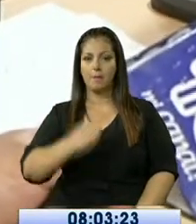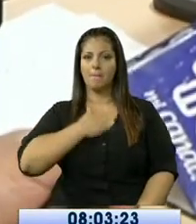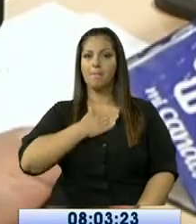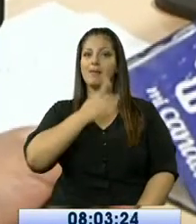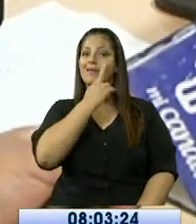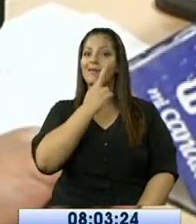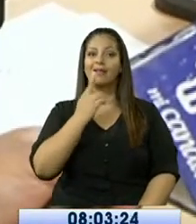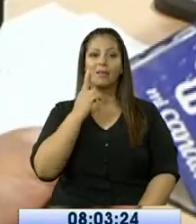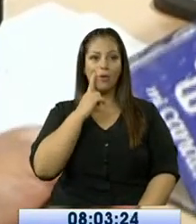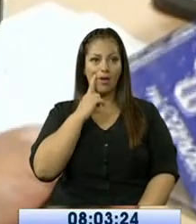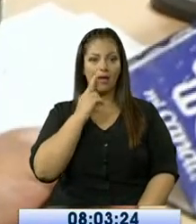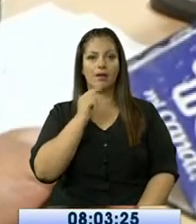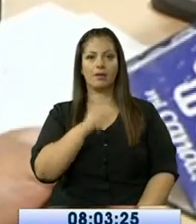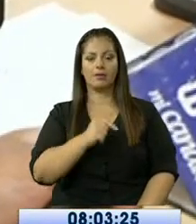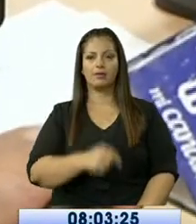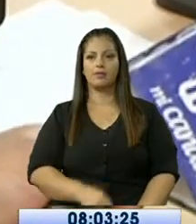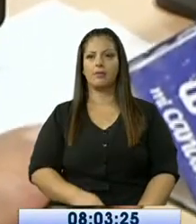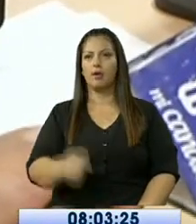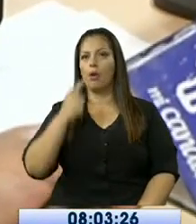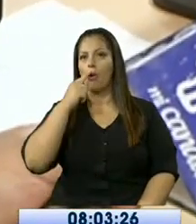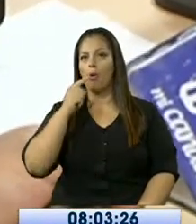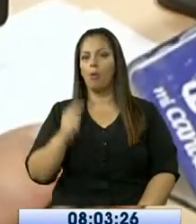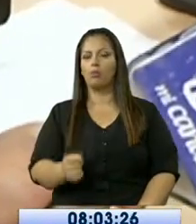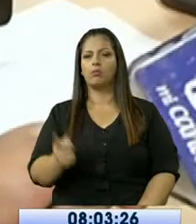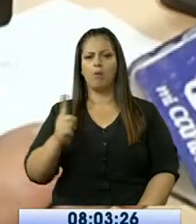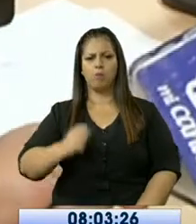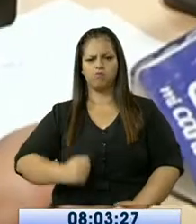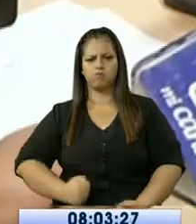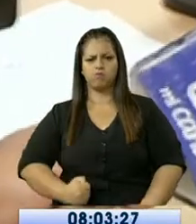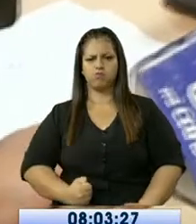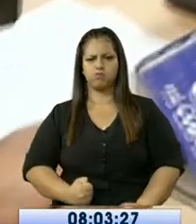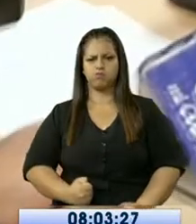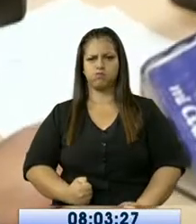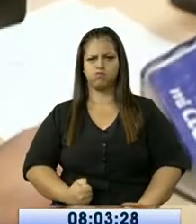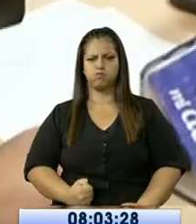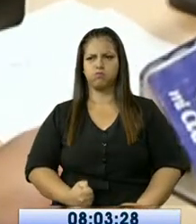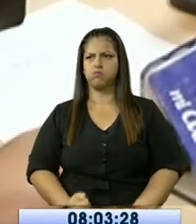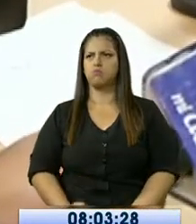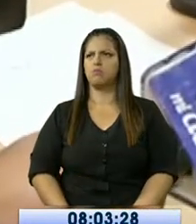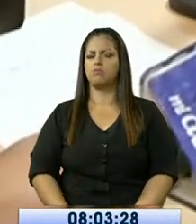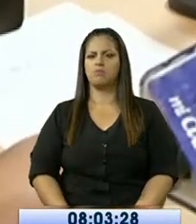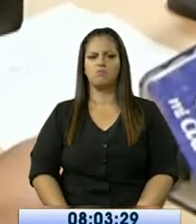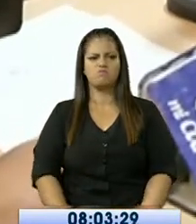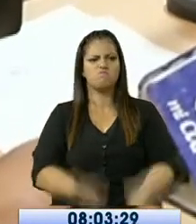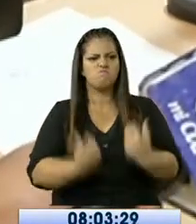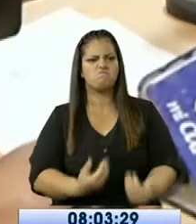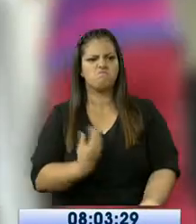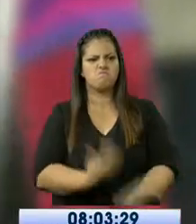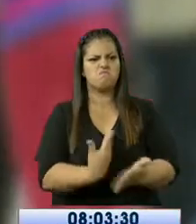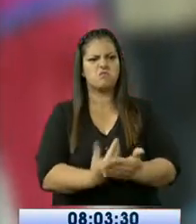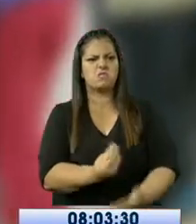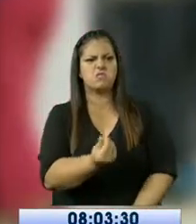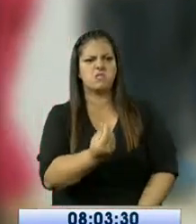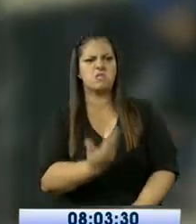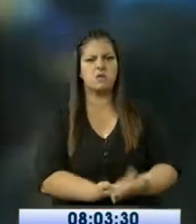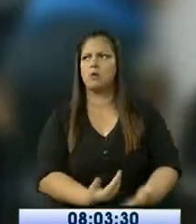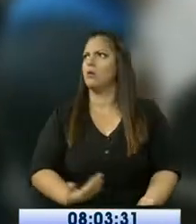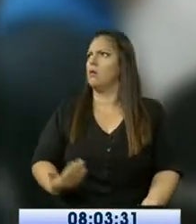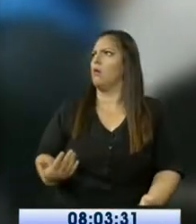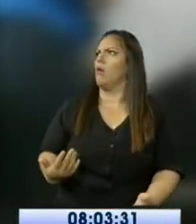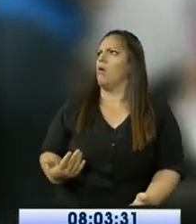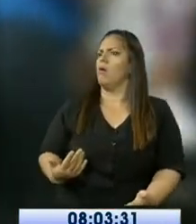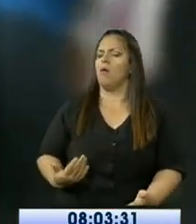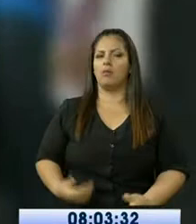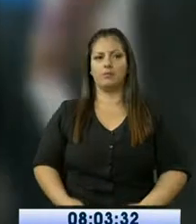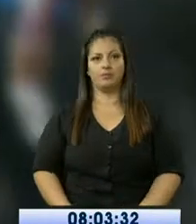que la coge mi seguir en cañón. De ahí el gordo que estaba pidiéndome la carne me dice, dame la plata, dame la plata. Asegura que llegaron en